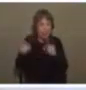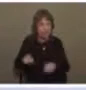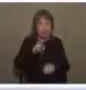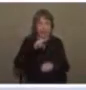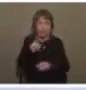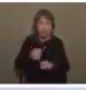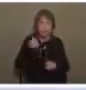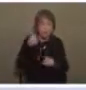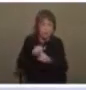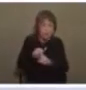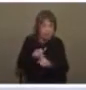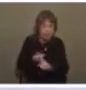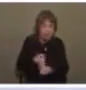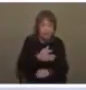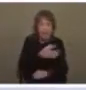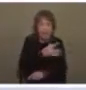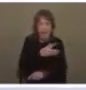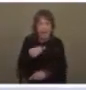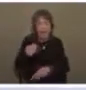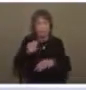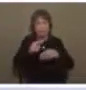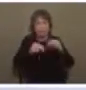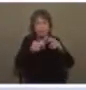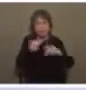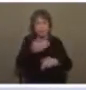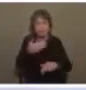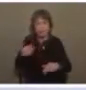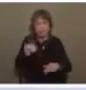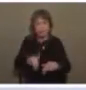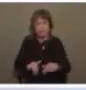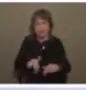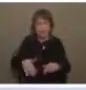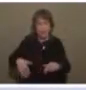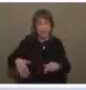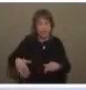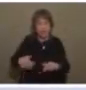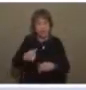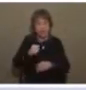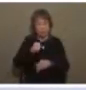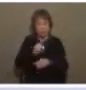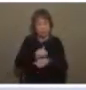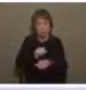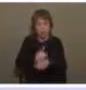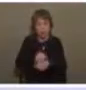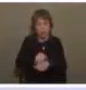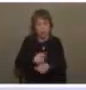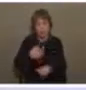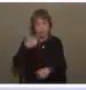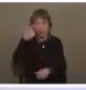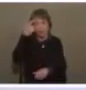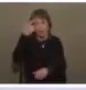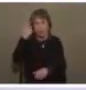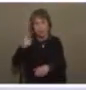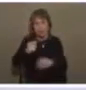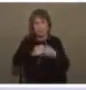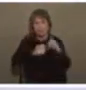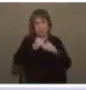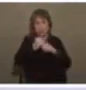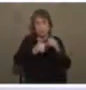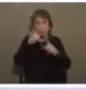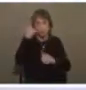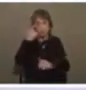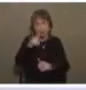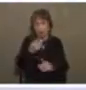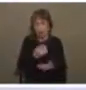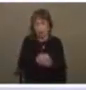funcionando para nuestro futuro? Dada la estructura de ingresos de impuestos como ha evolucionado en Puerto Rico, las